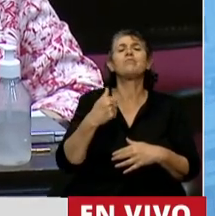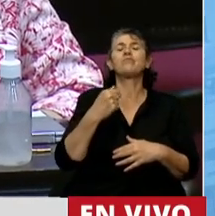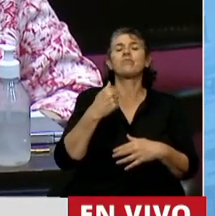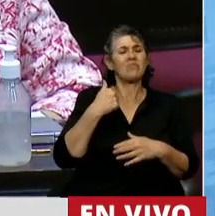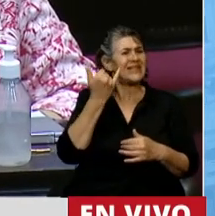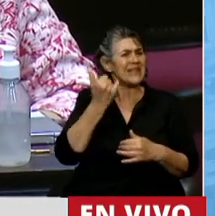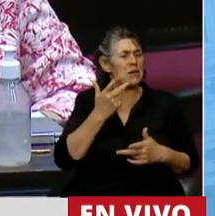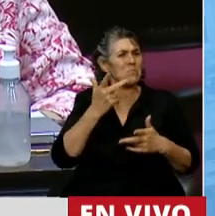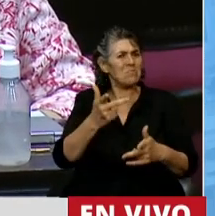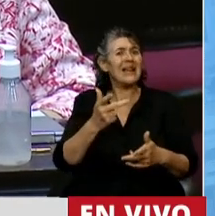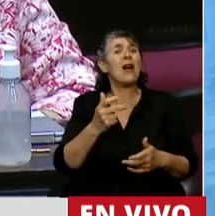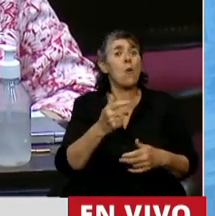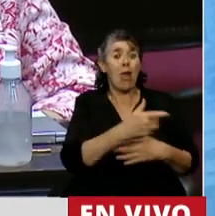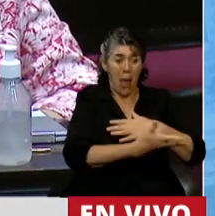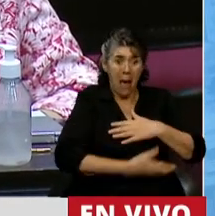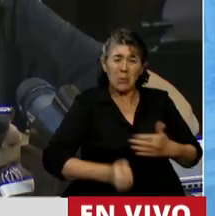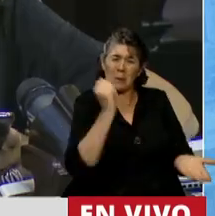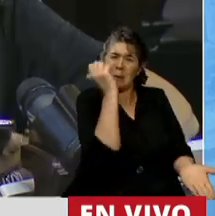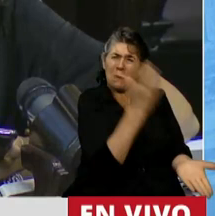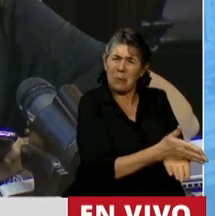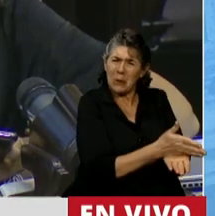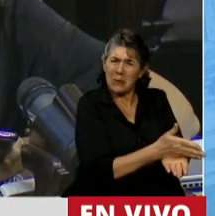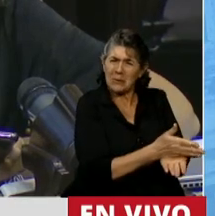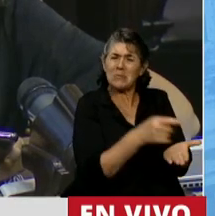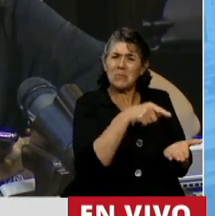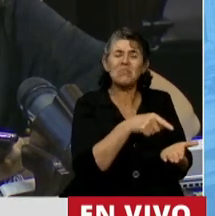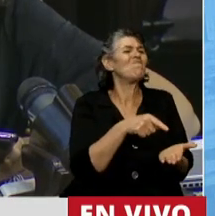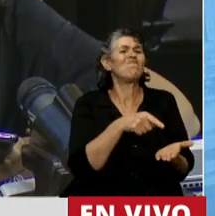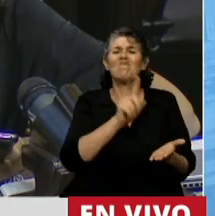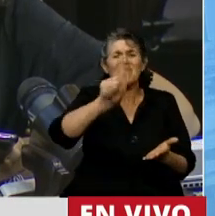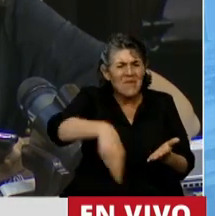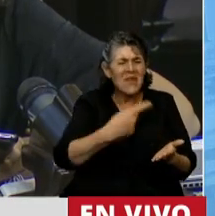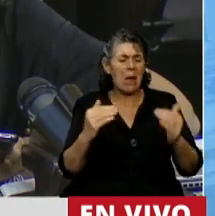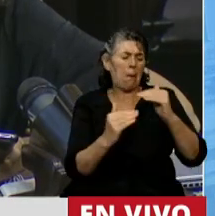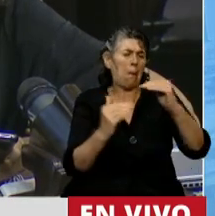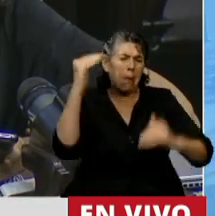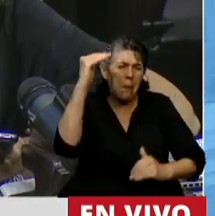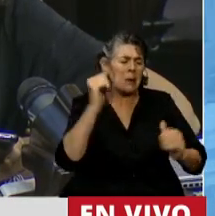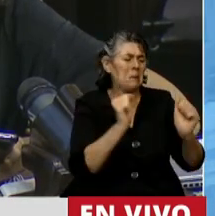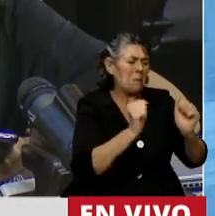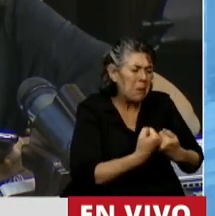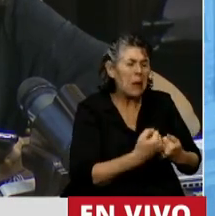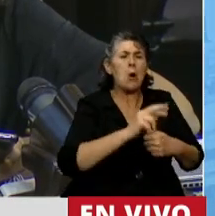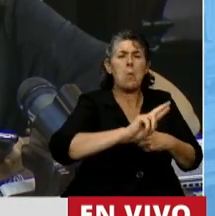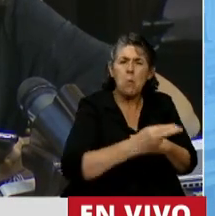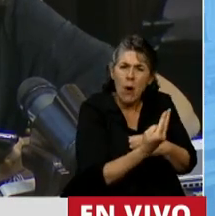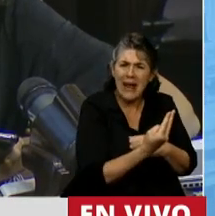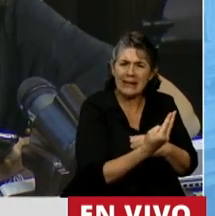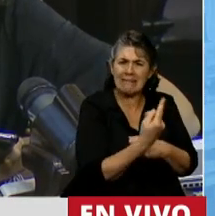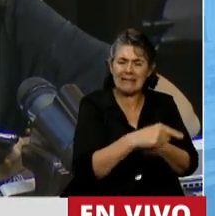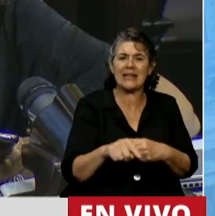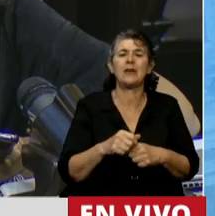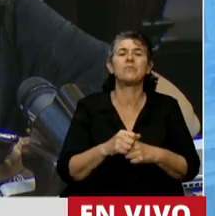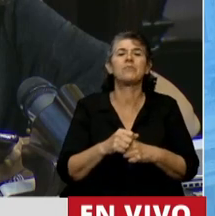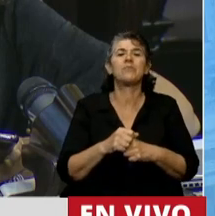criminalización del aborto solo alimentaba un triángulo infame de desigualdad, clandestinidad y muerte. Permítame,